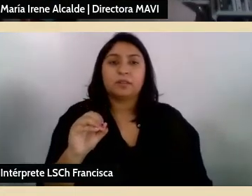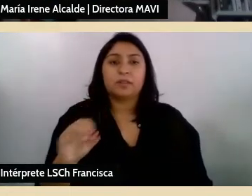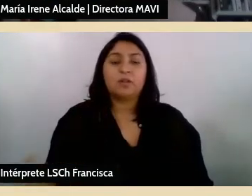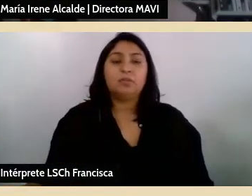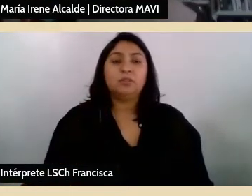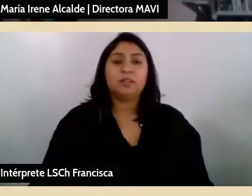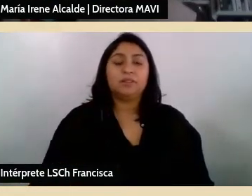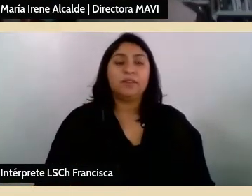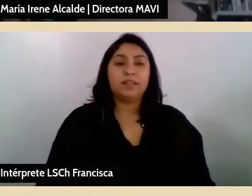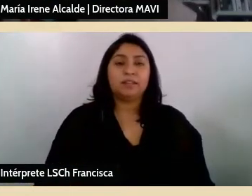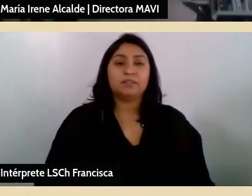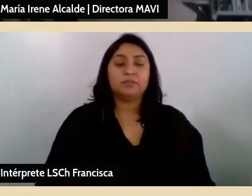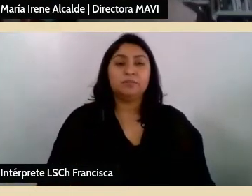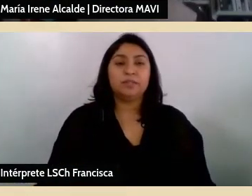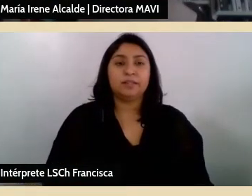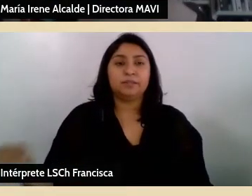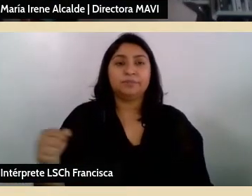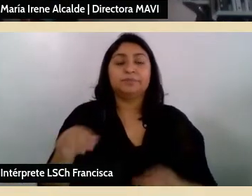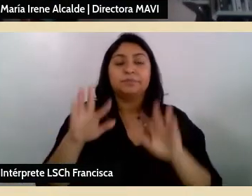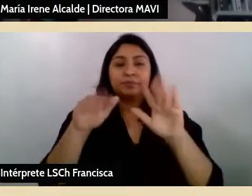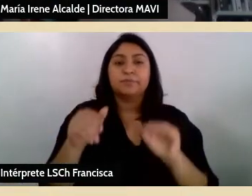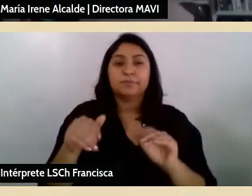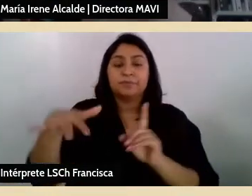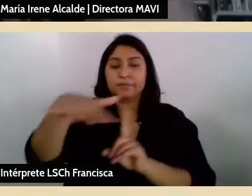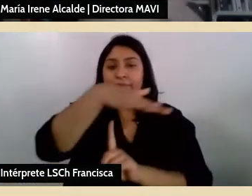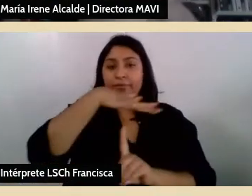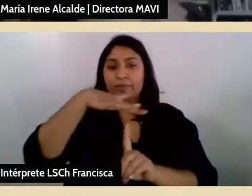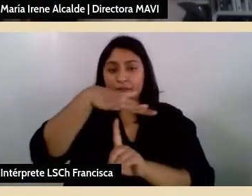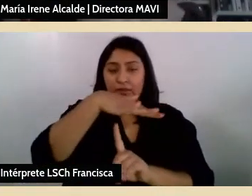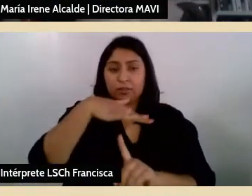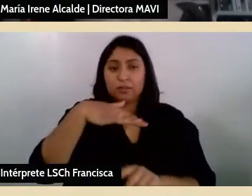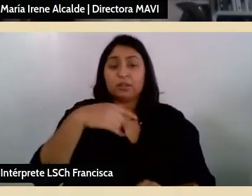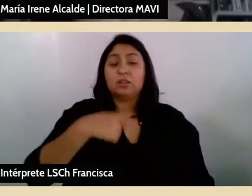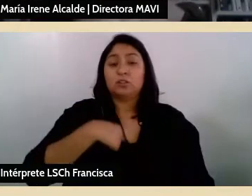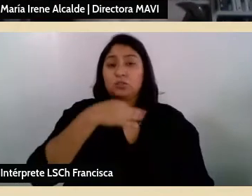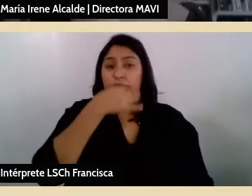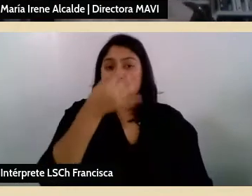y en ese mismo contexto, Paula, como te comentaba,